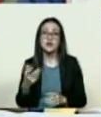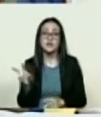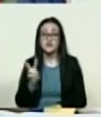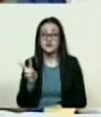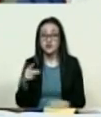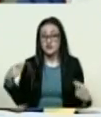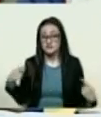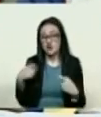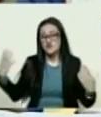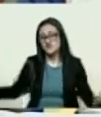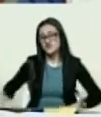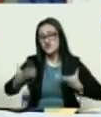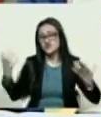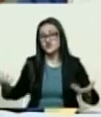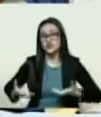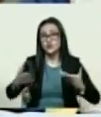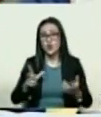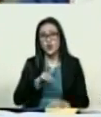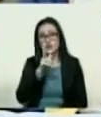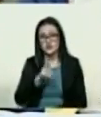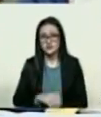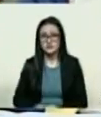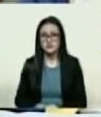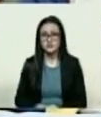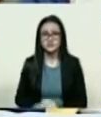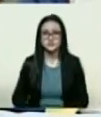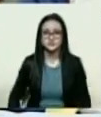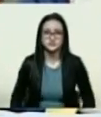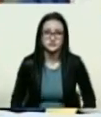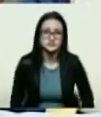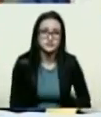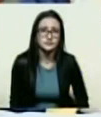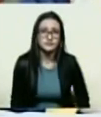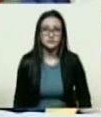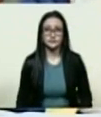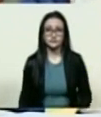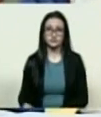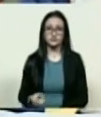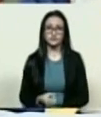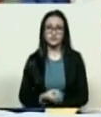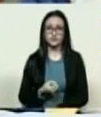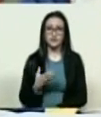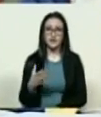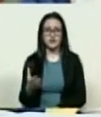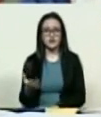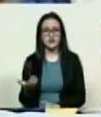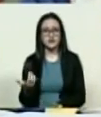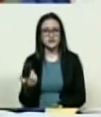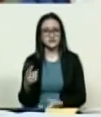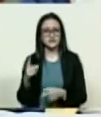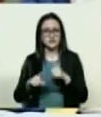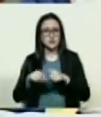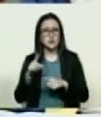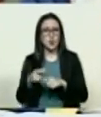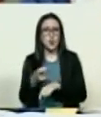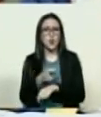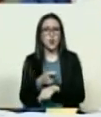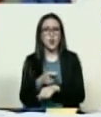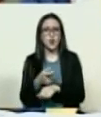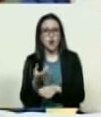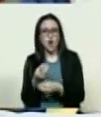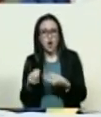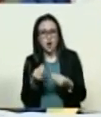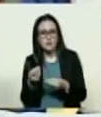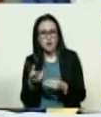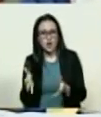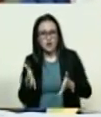viviera incendiado. Ahora, ¿qué garantiza eso para la derecha en un escenario de pesadilla, la derecha gobernando? ¿Cómo gobernarían este